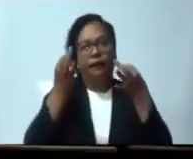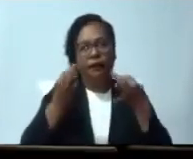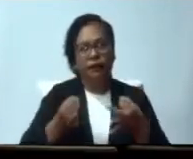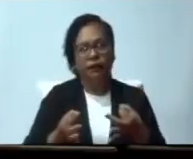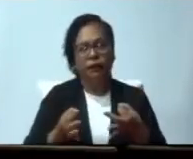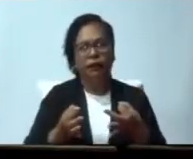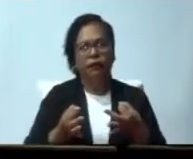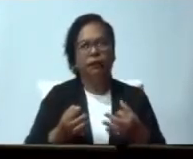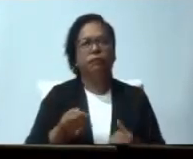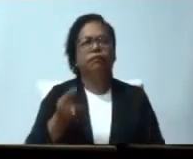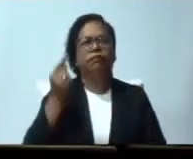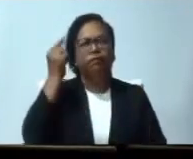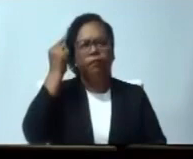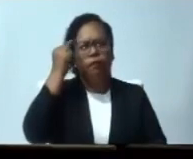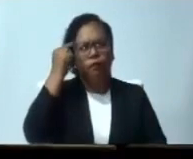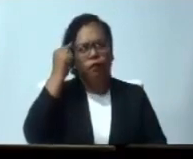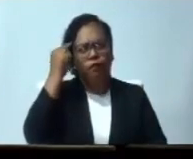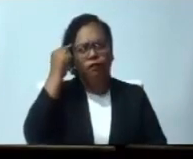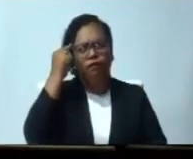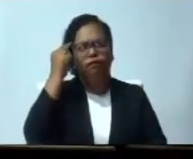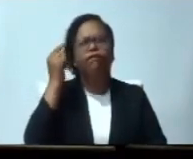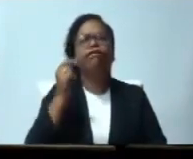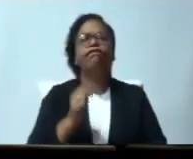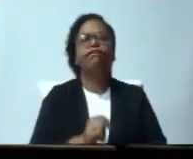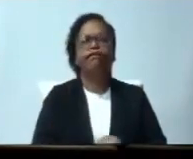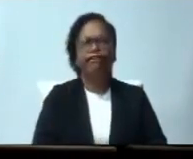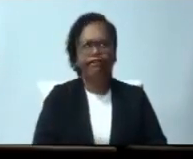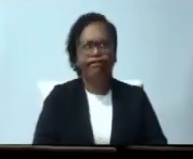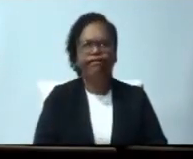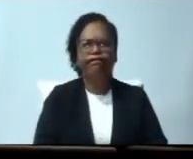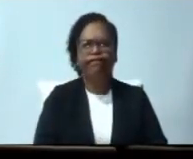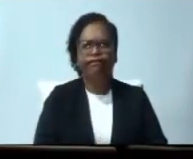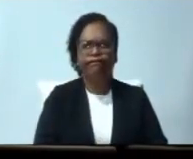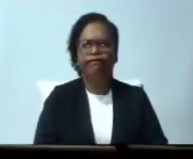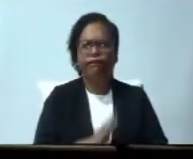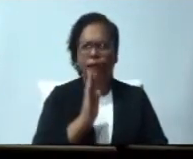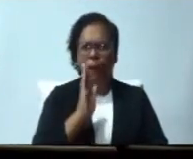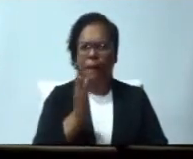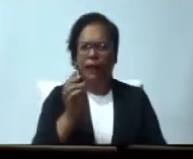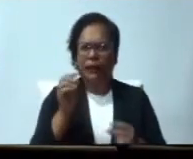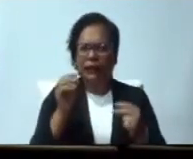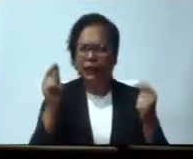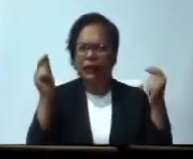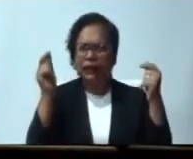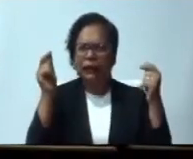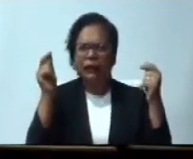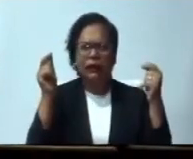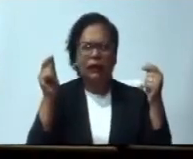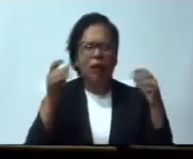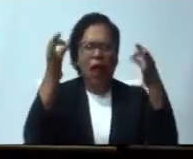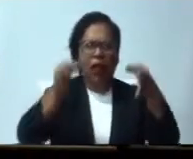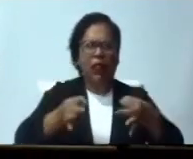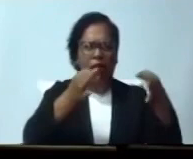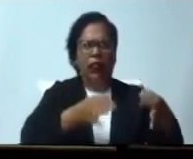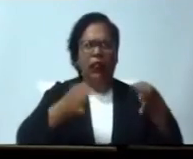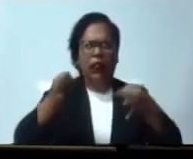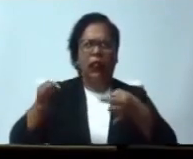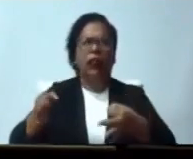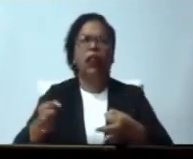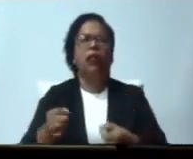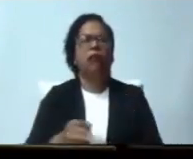Y digo esto porque no se puede hacer festín del día a día y leyes,